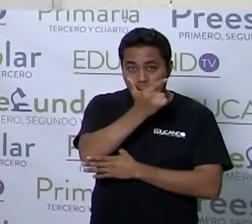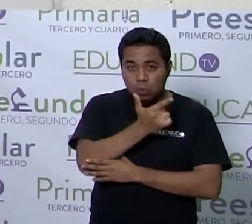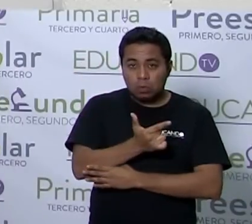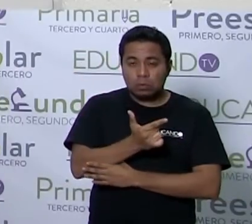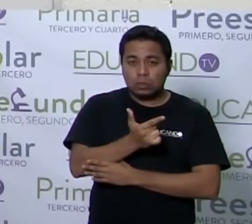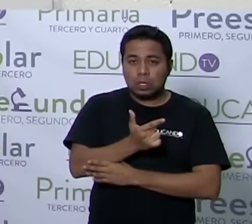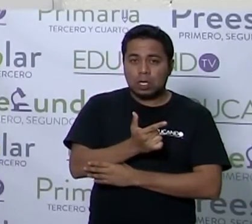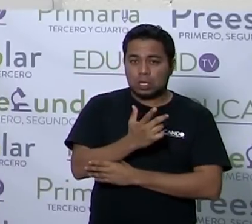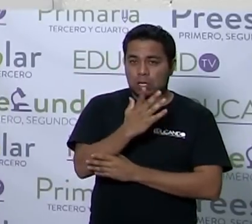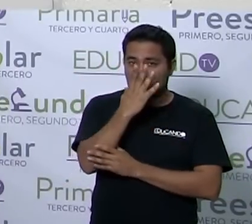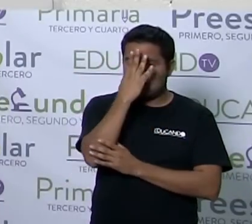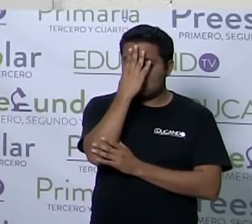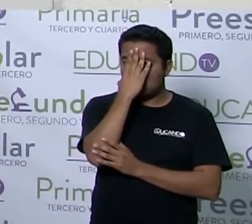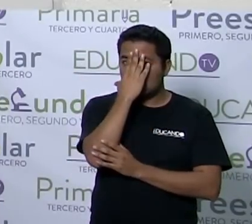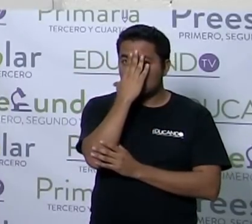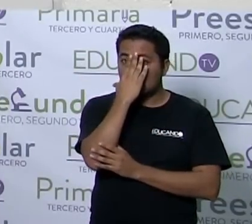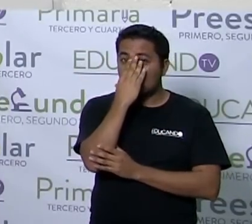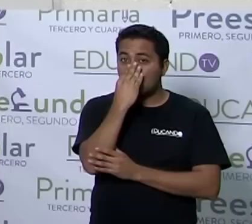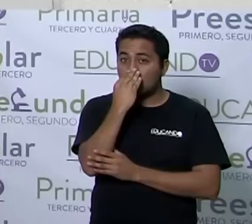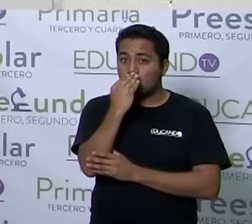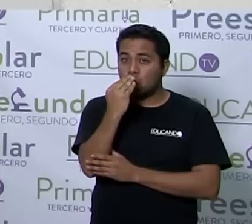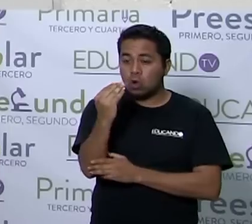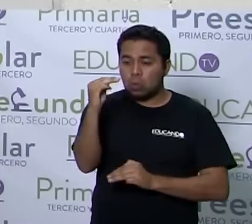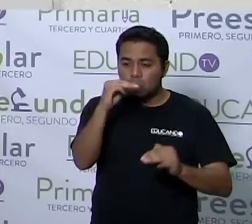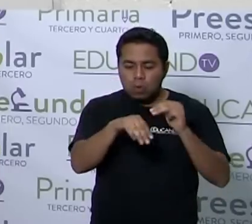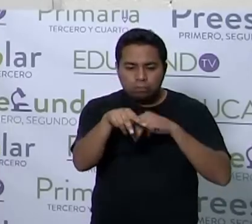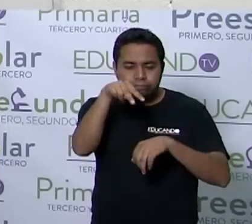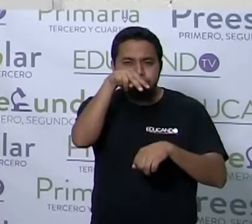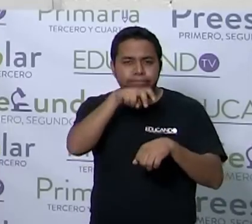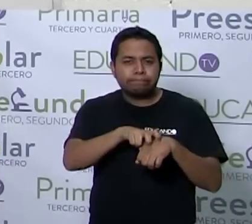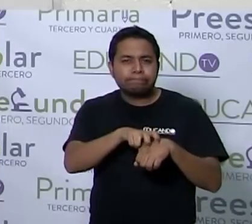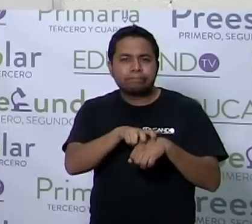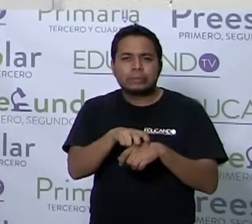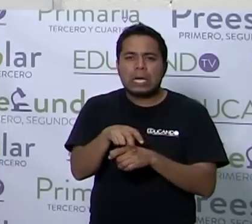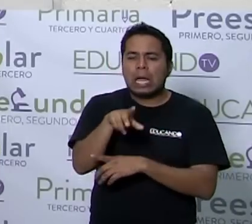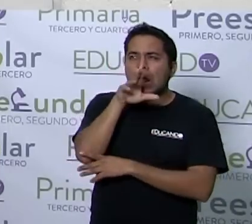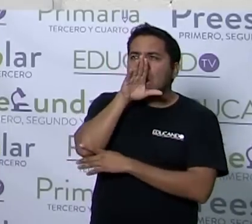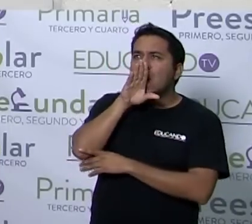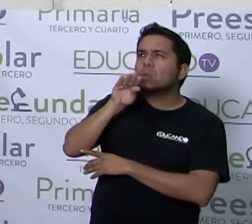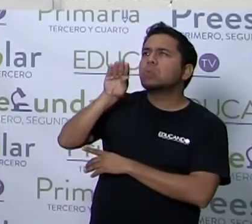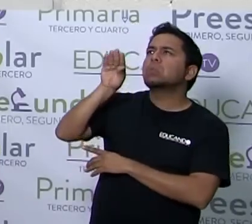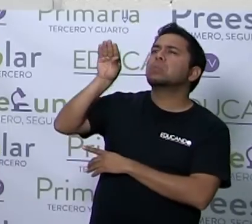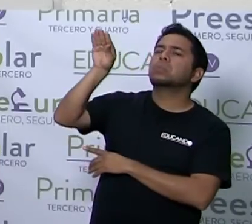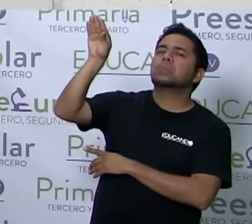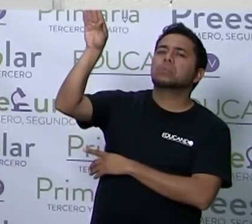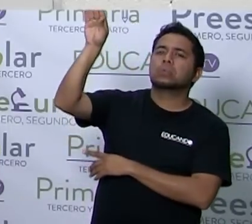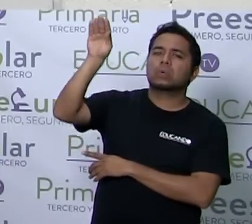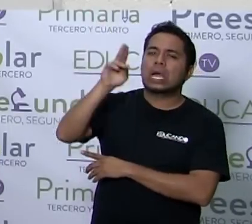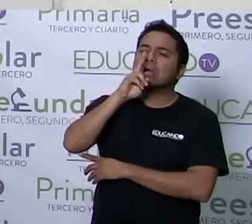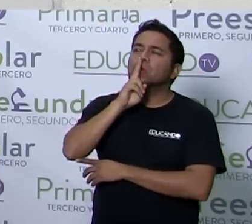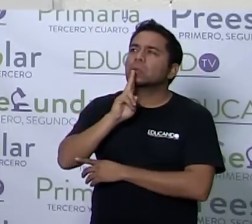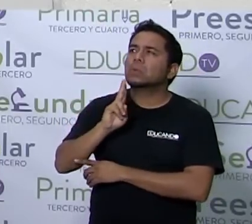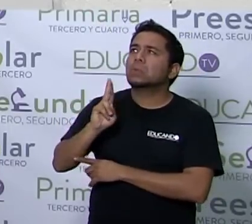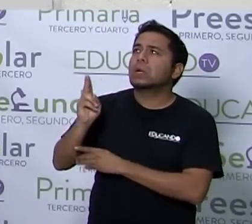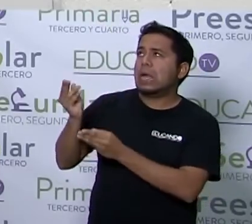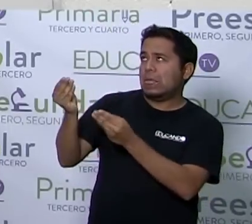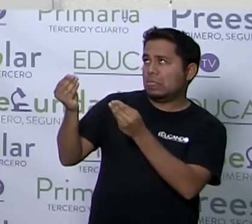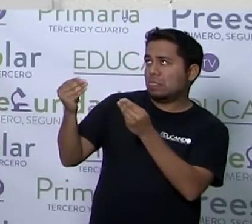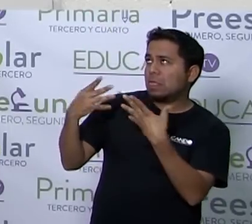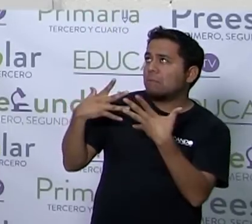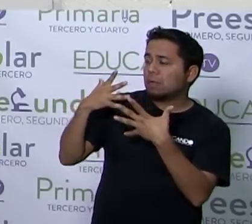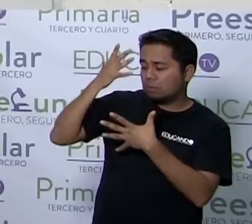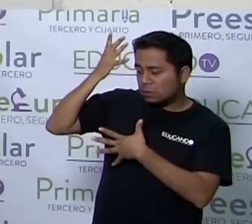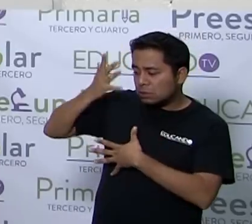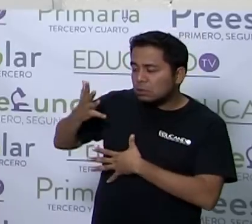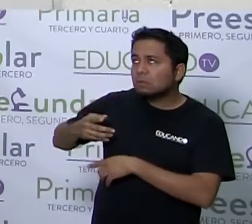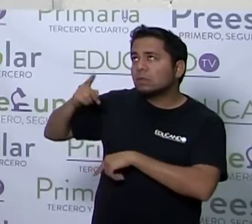se para arriba de las montañas para aullarle a la luna que le devuelva la sombra que le